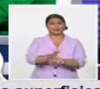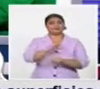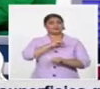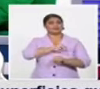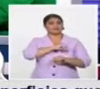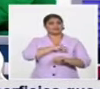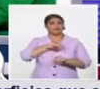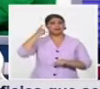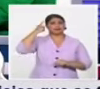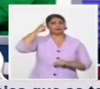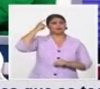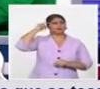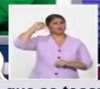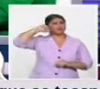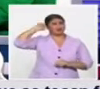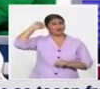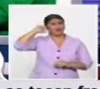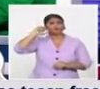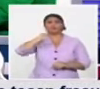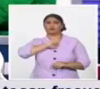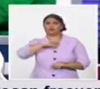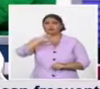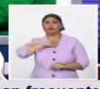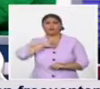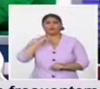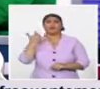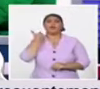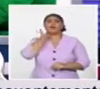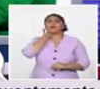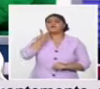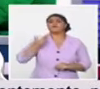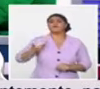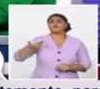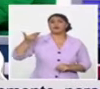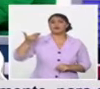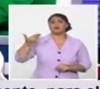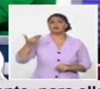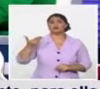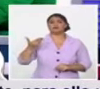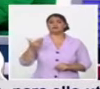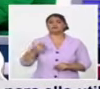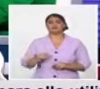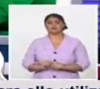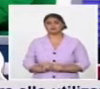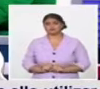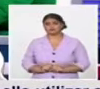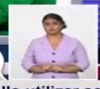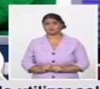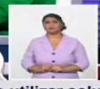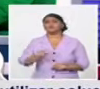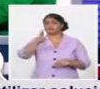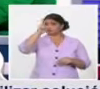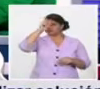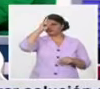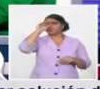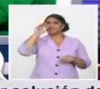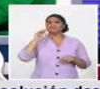cefalea, tos, fiebre y algunos vómitos, por lo cual se ingresó, se estudió, se